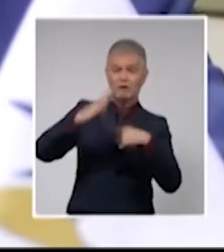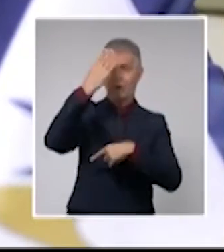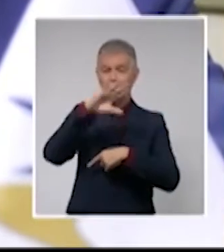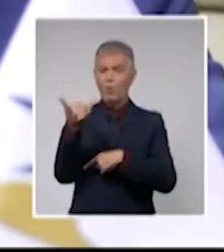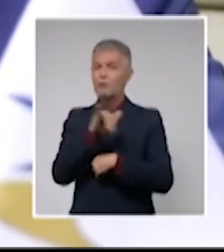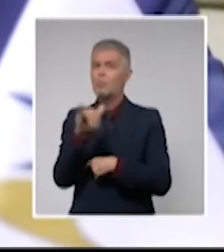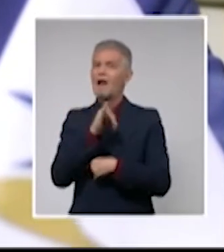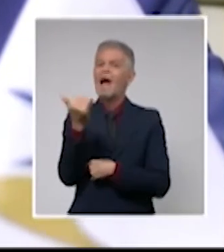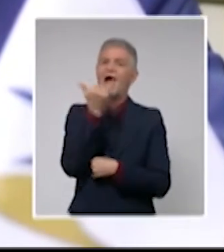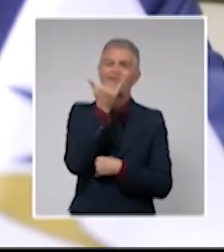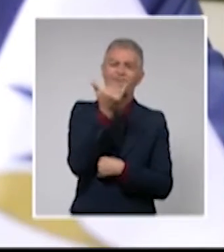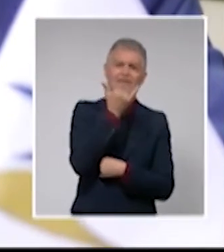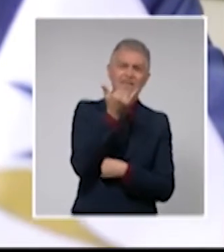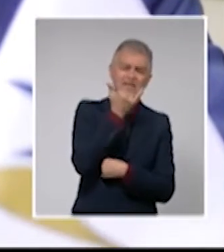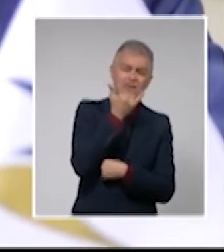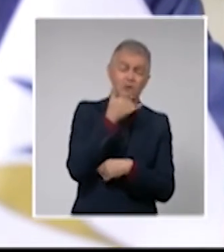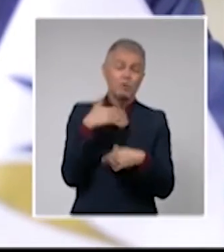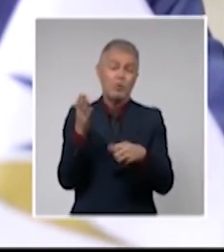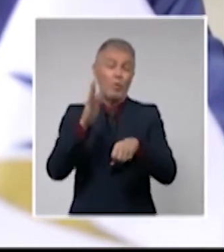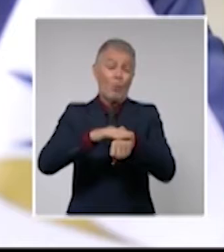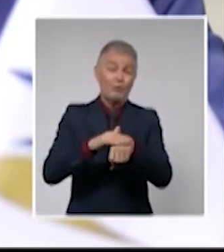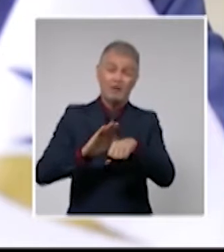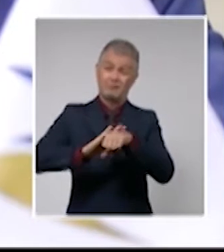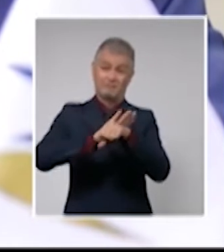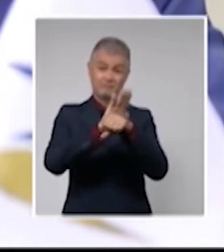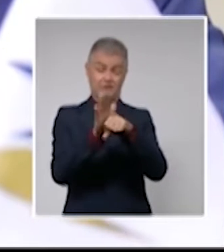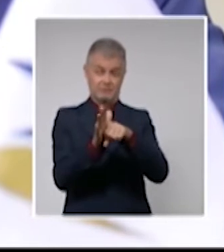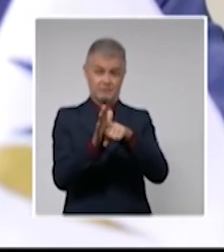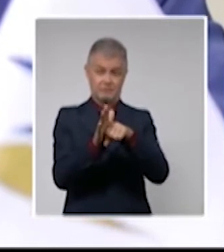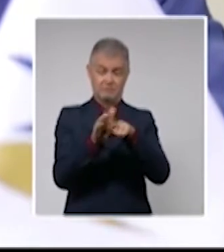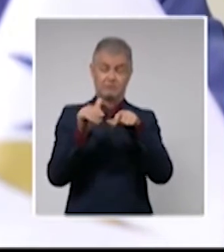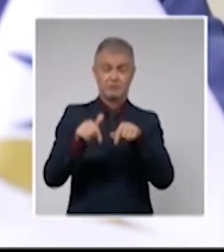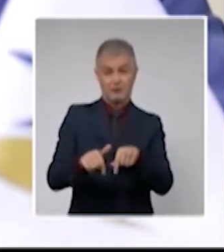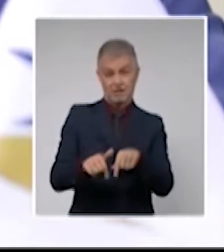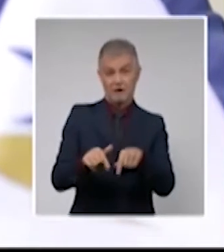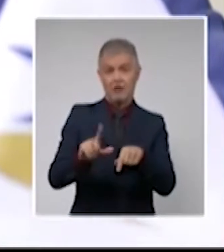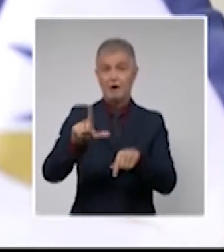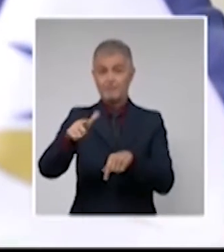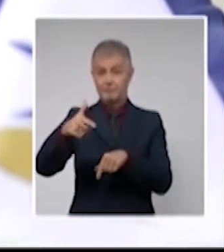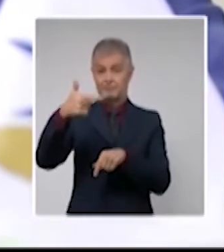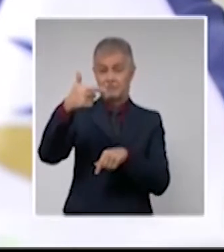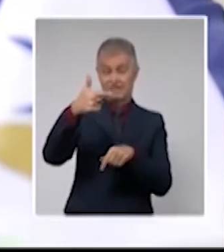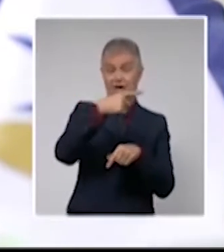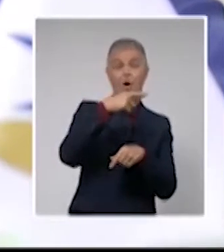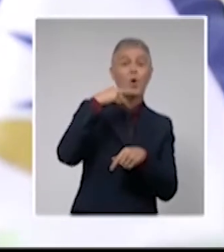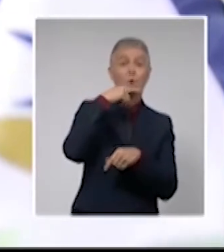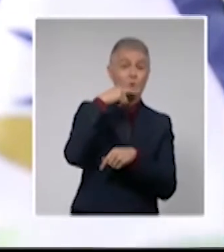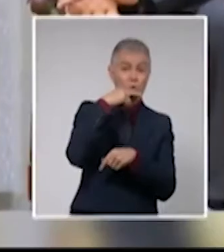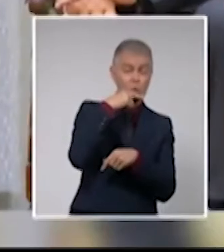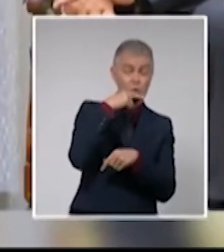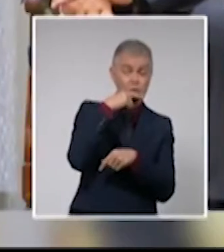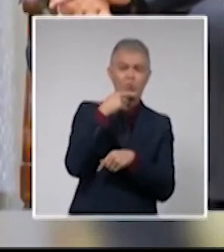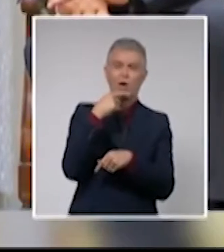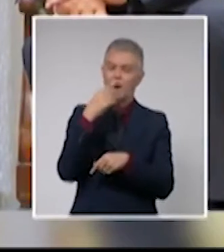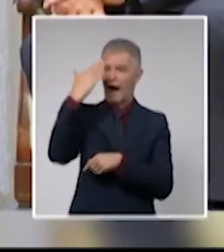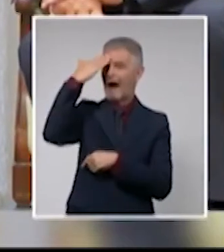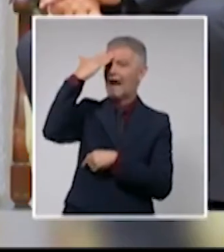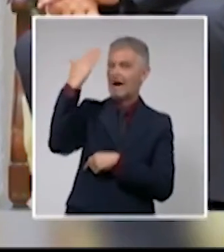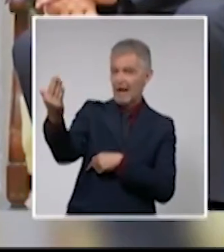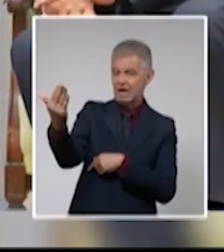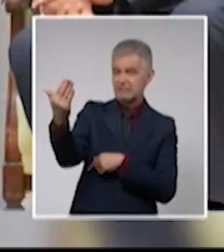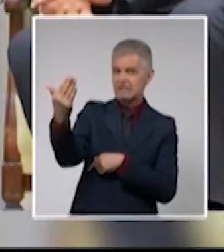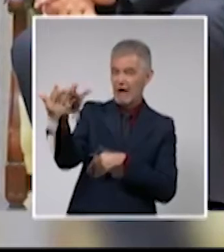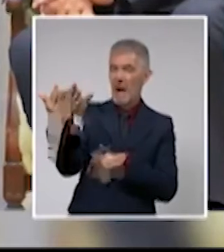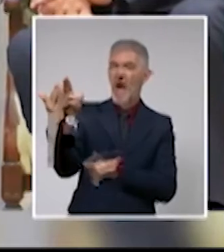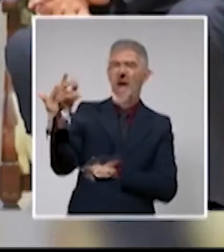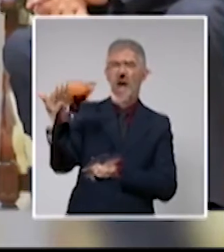asimismo reconoció la firme posición de la federación de rusia en contra del bloqueo de estados unidos contra cuba por su parte